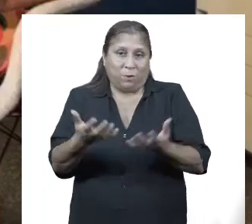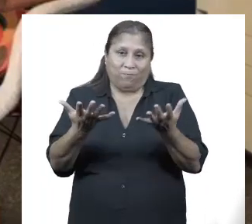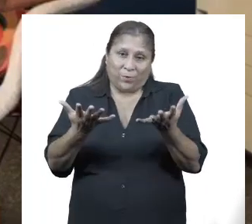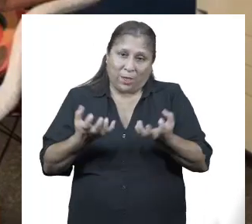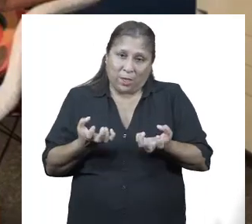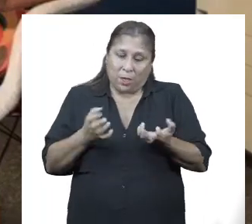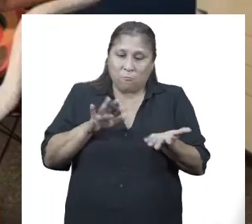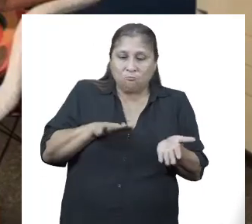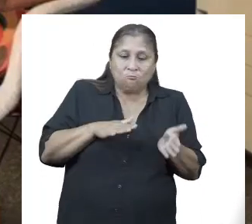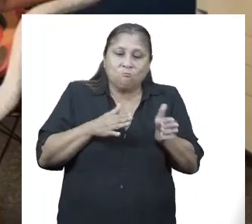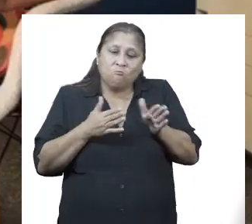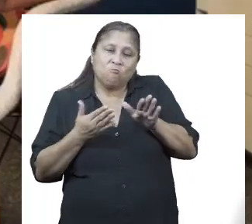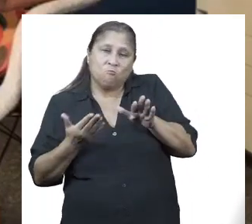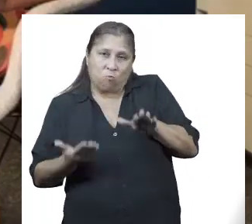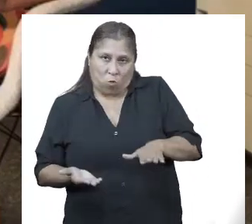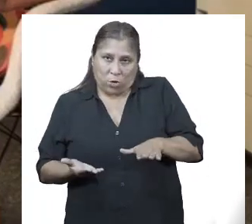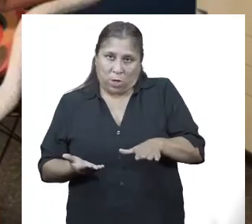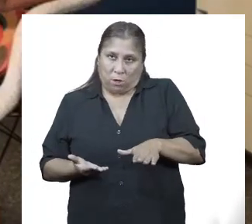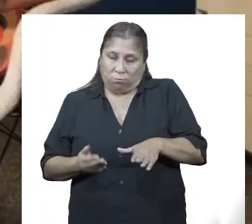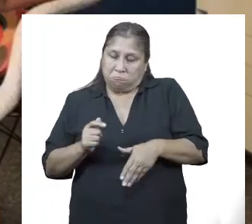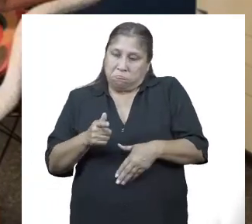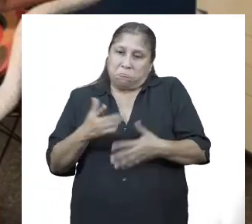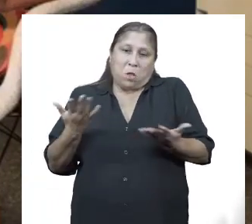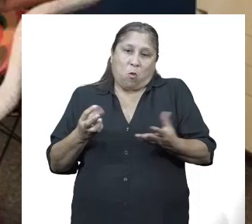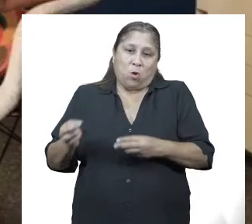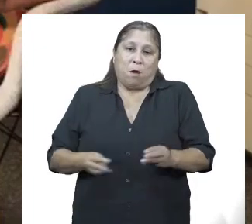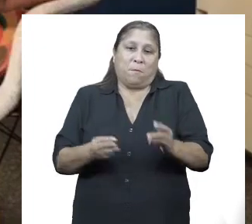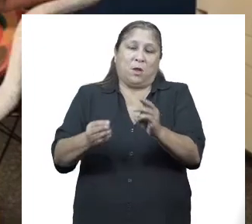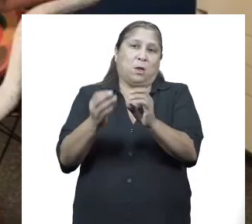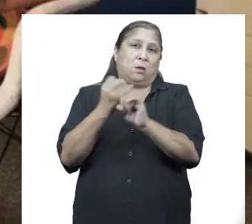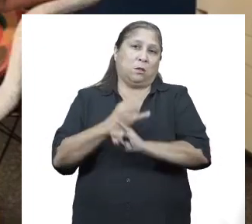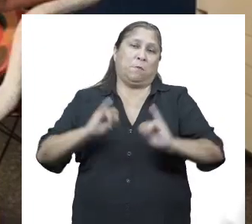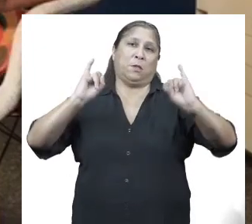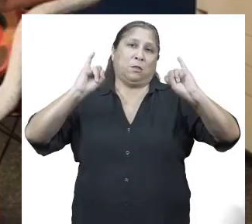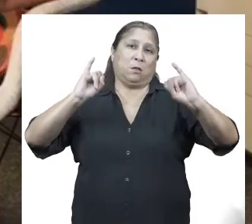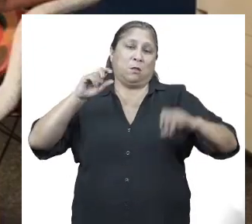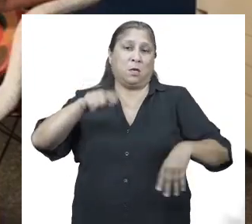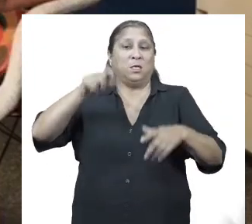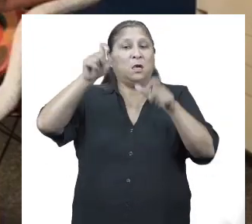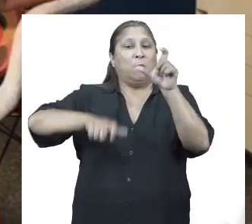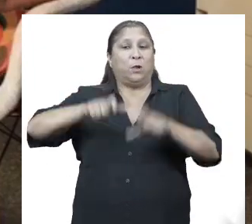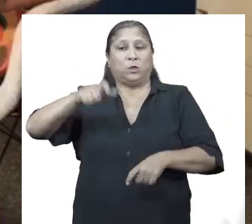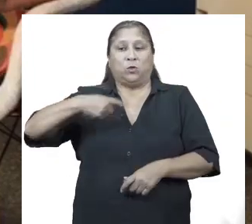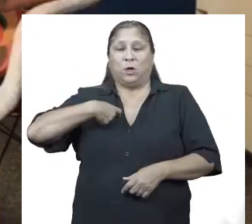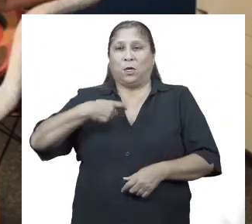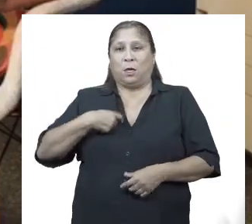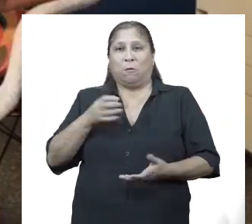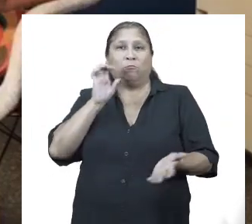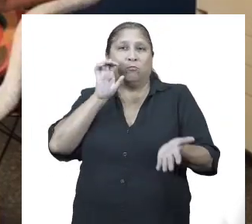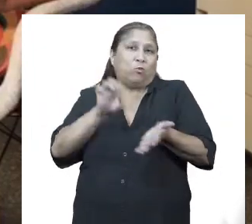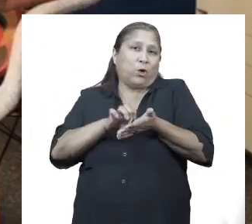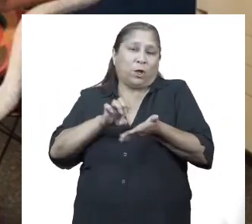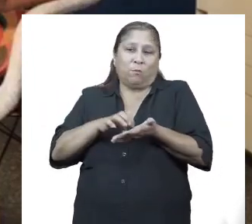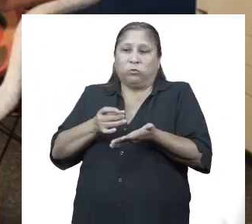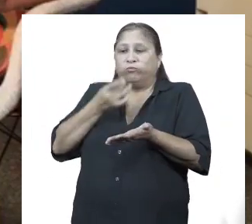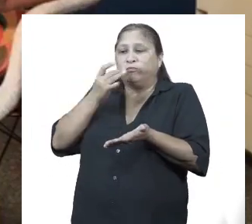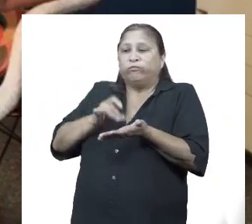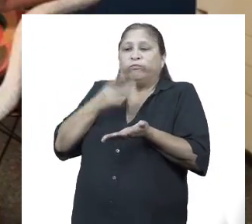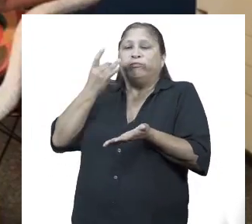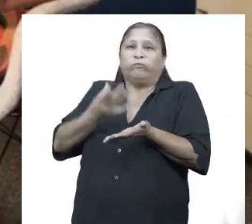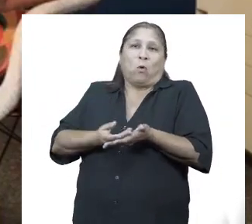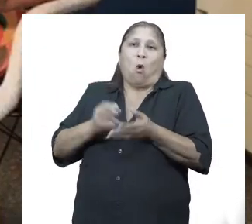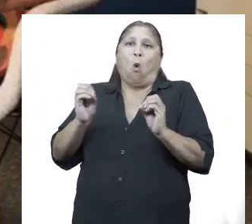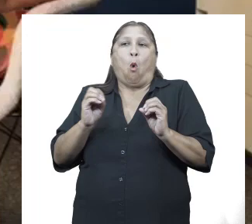quiere poner fin a su vida de manera autónoma, ¿no? Es esta persona la que, por ejemplo, consume una sustancia, o la persona